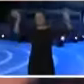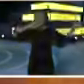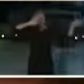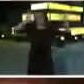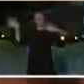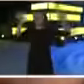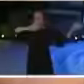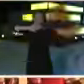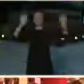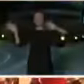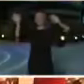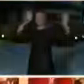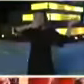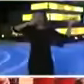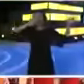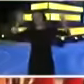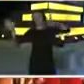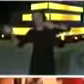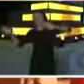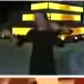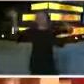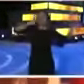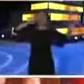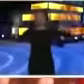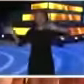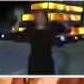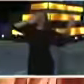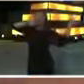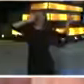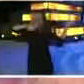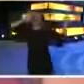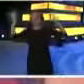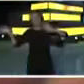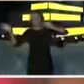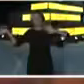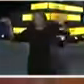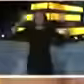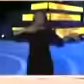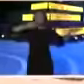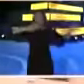Allá, la muevo de aquí para allá, de allá.